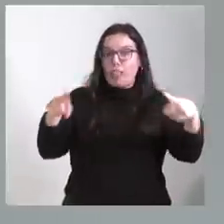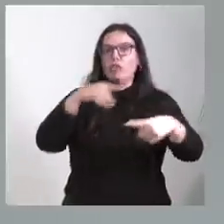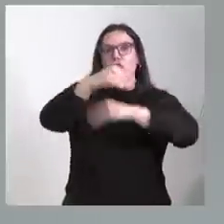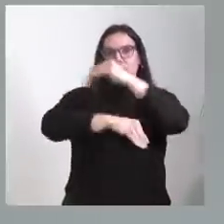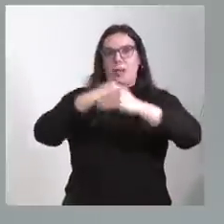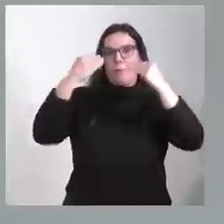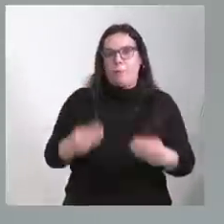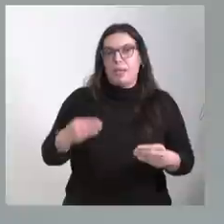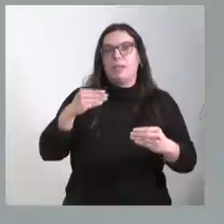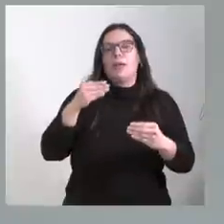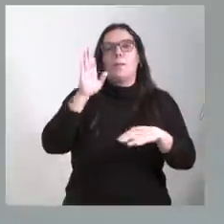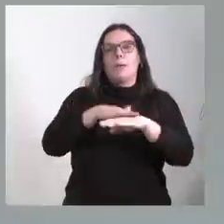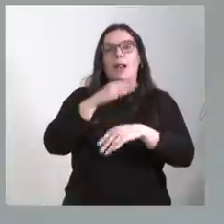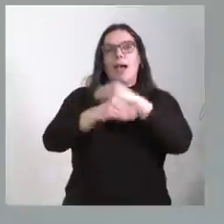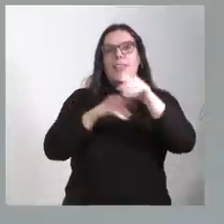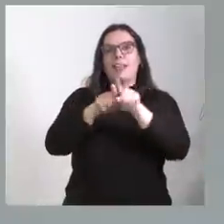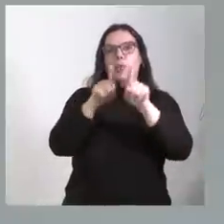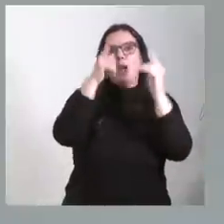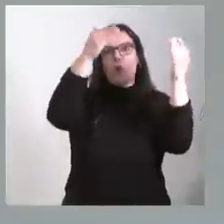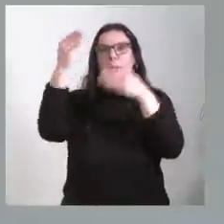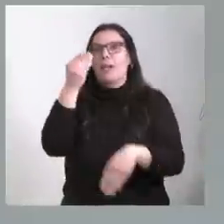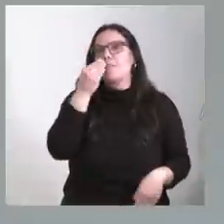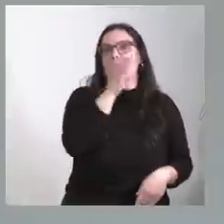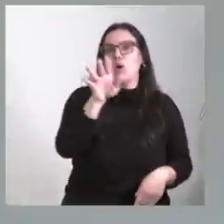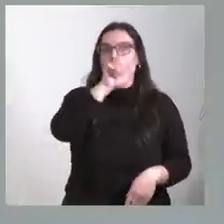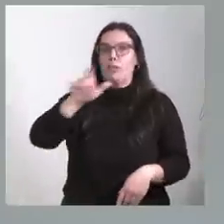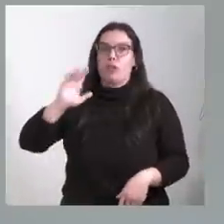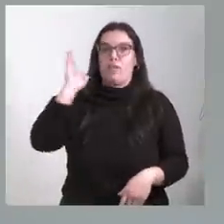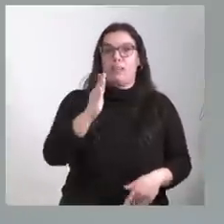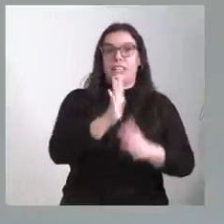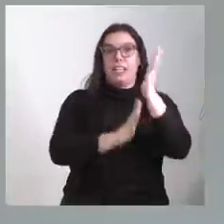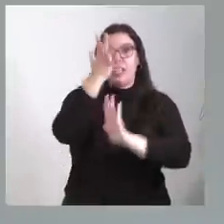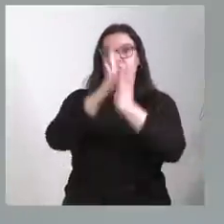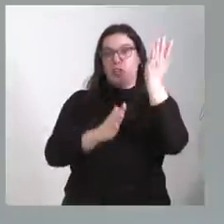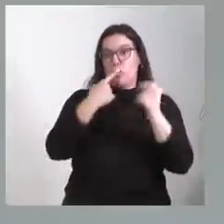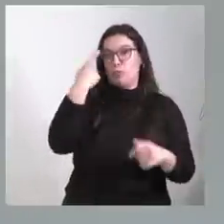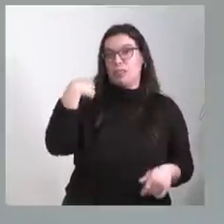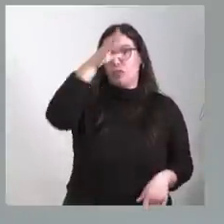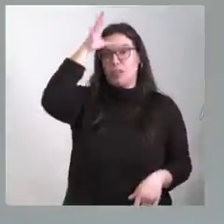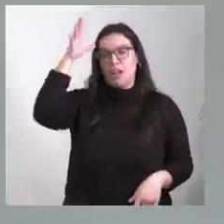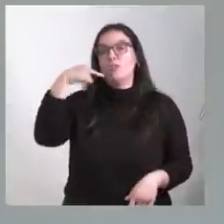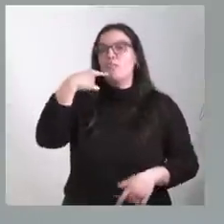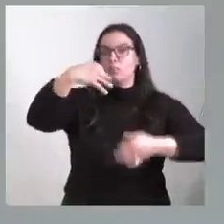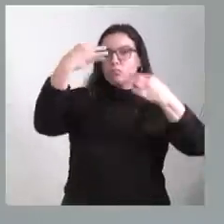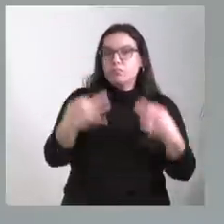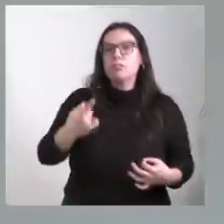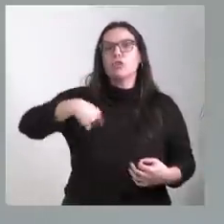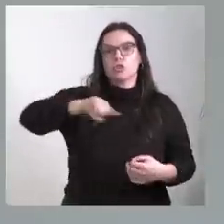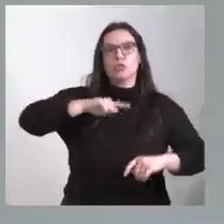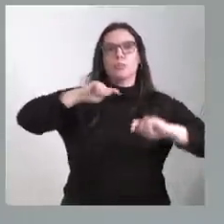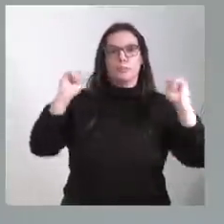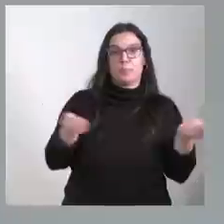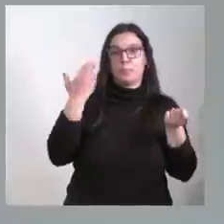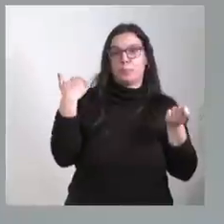el mejor homenaje a todas las víctimas de los incendios del pasado verano y les garantizo que nosotros lo anunciamos